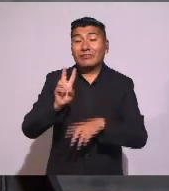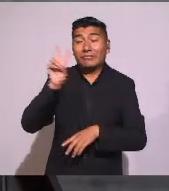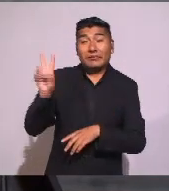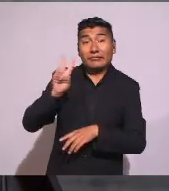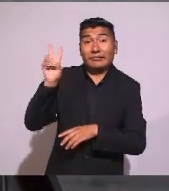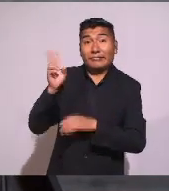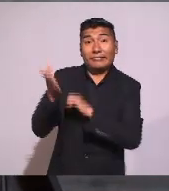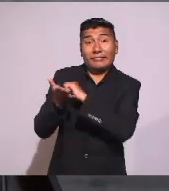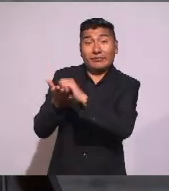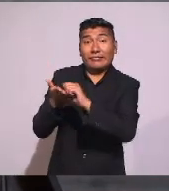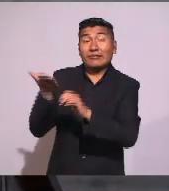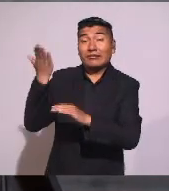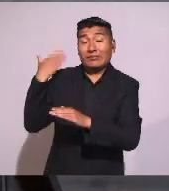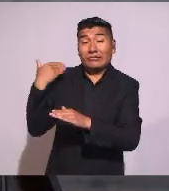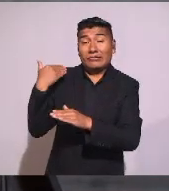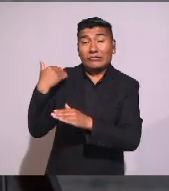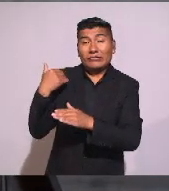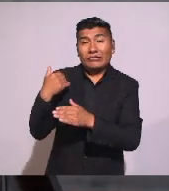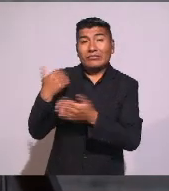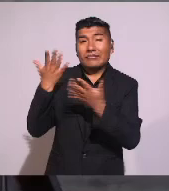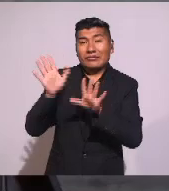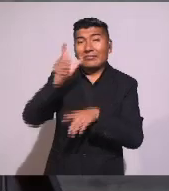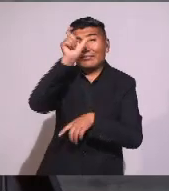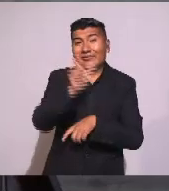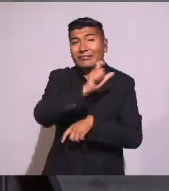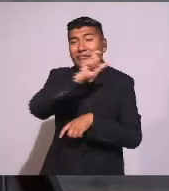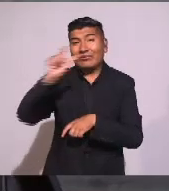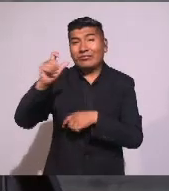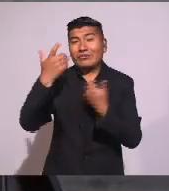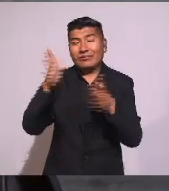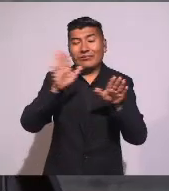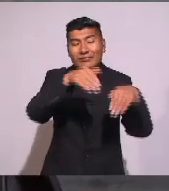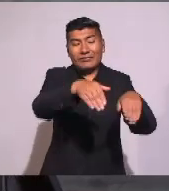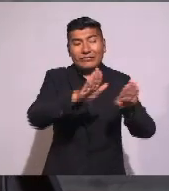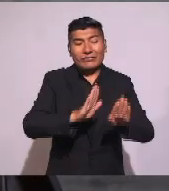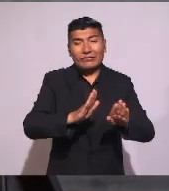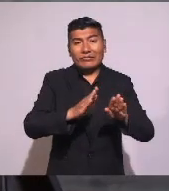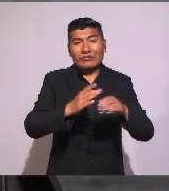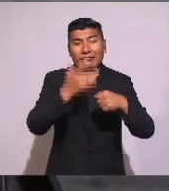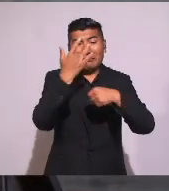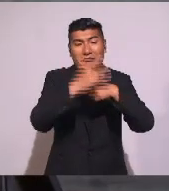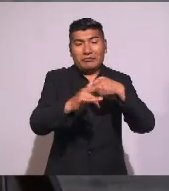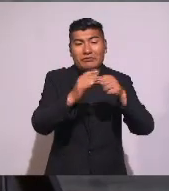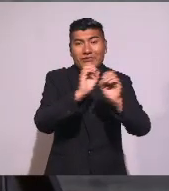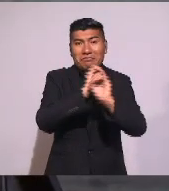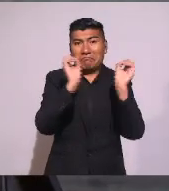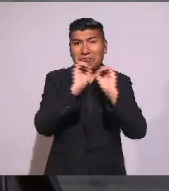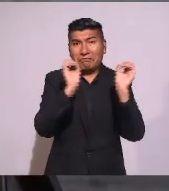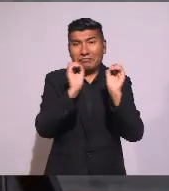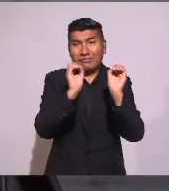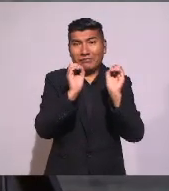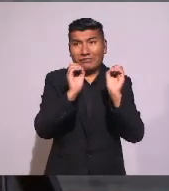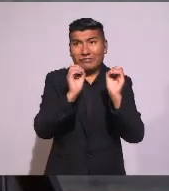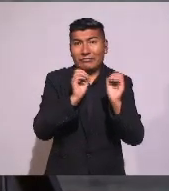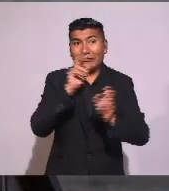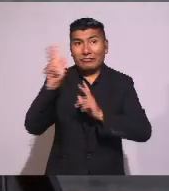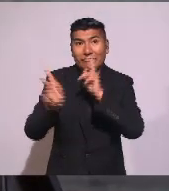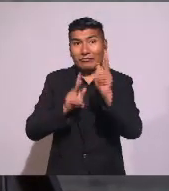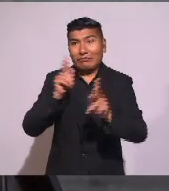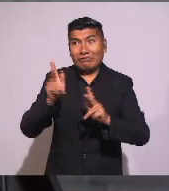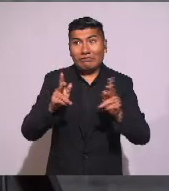al vienes de la muerte a la cruz y a la tumba vacía podrían tambalear